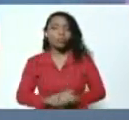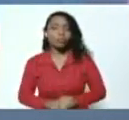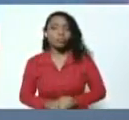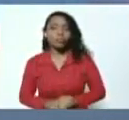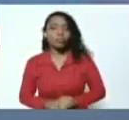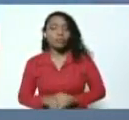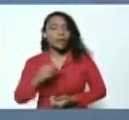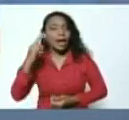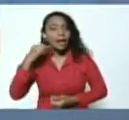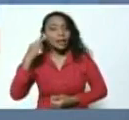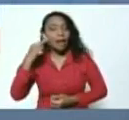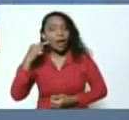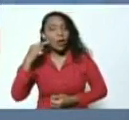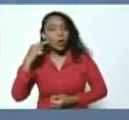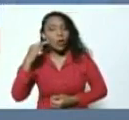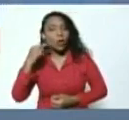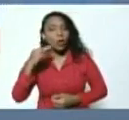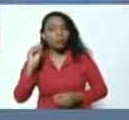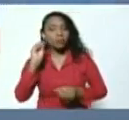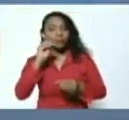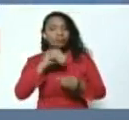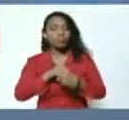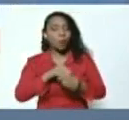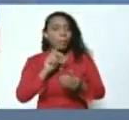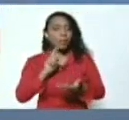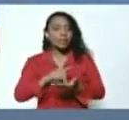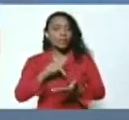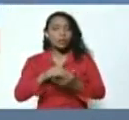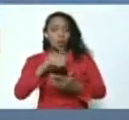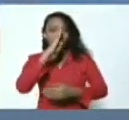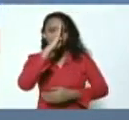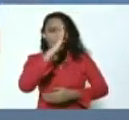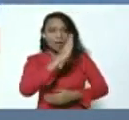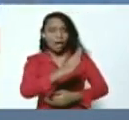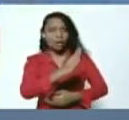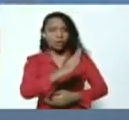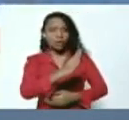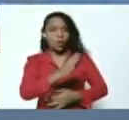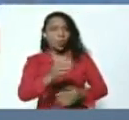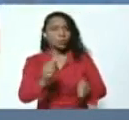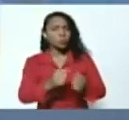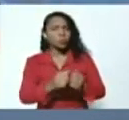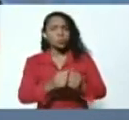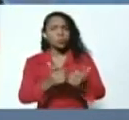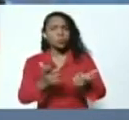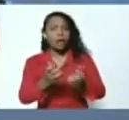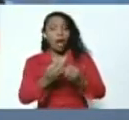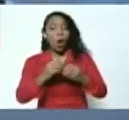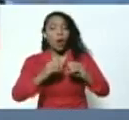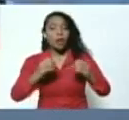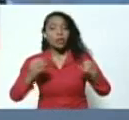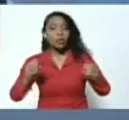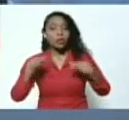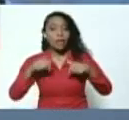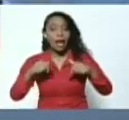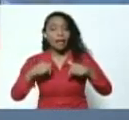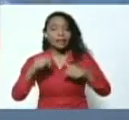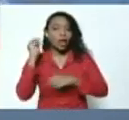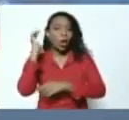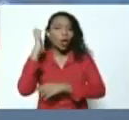El negro estuvo involucrado directamente con la organización de este